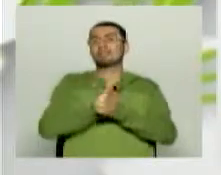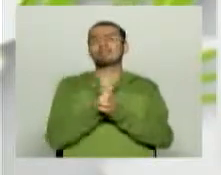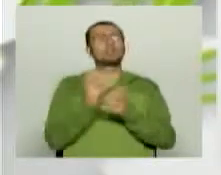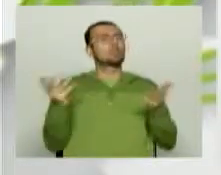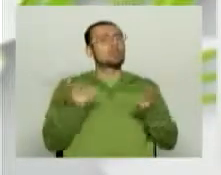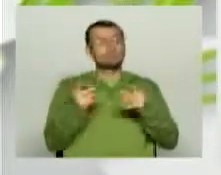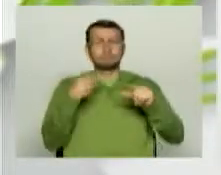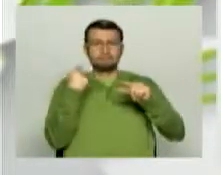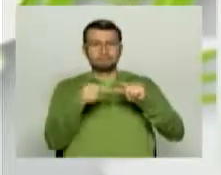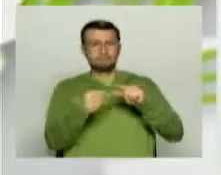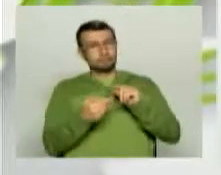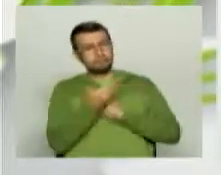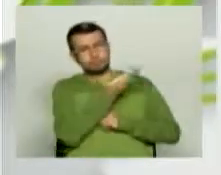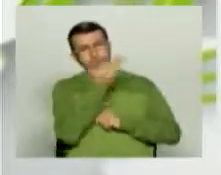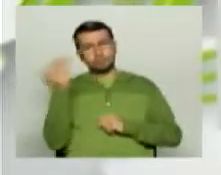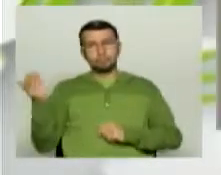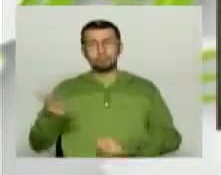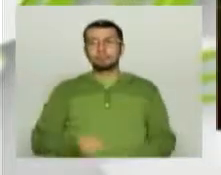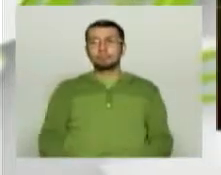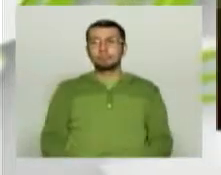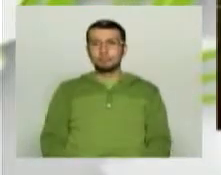electrónicos que aparecen en pantalla.